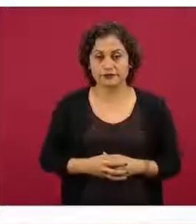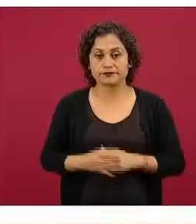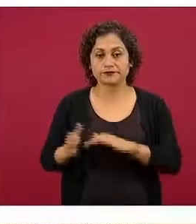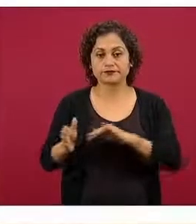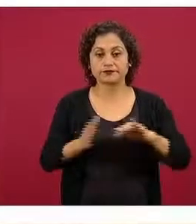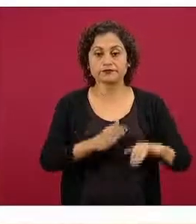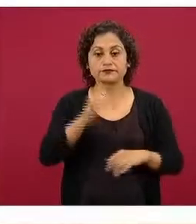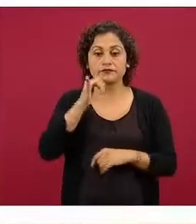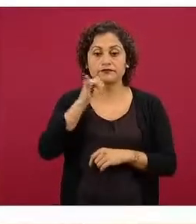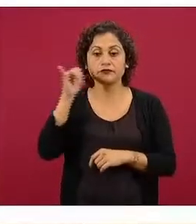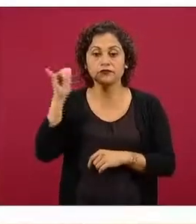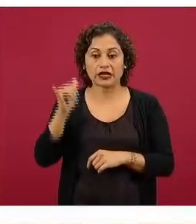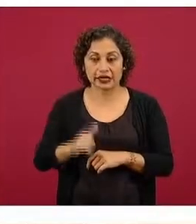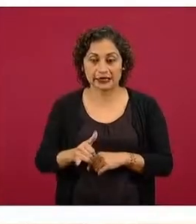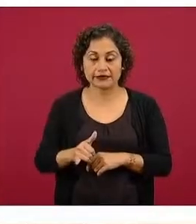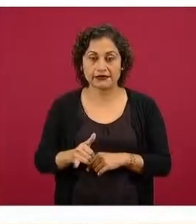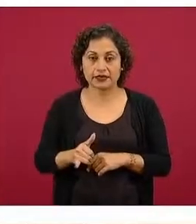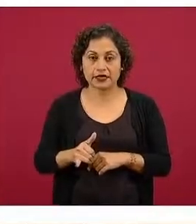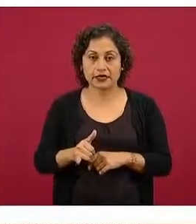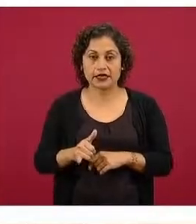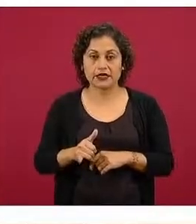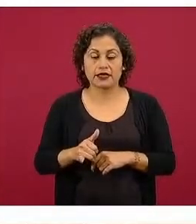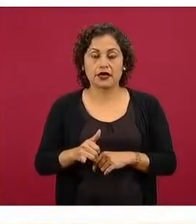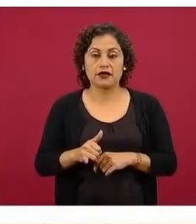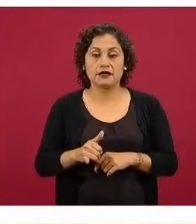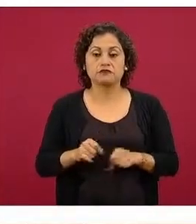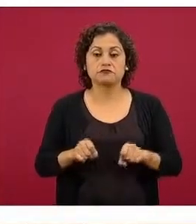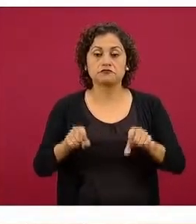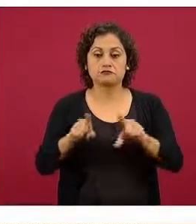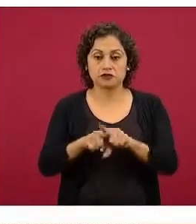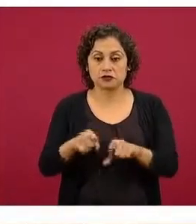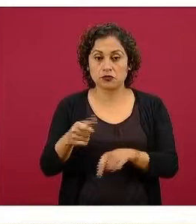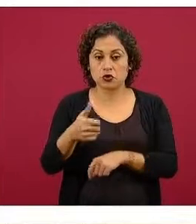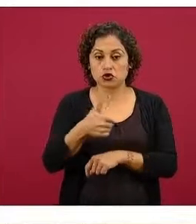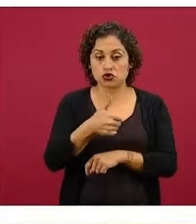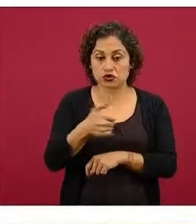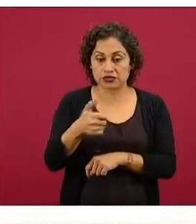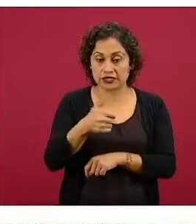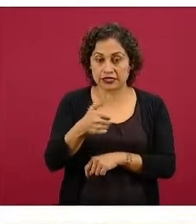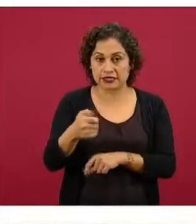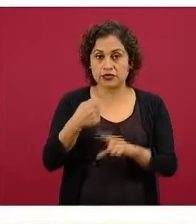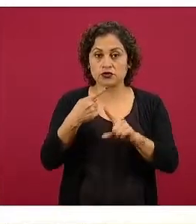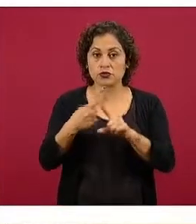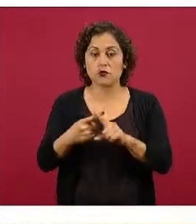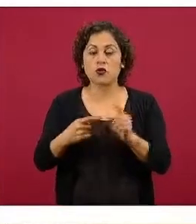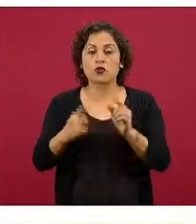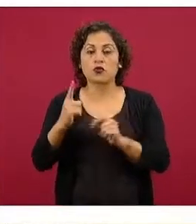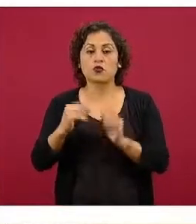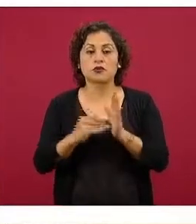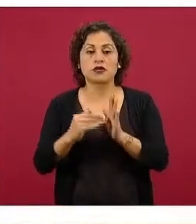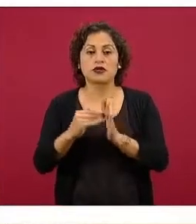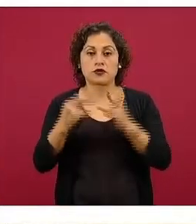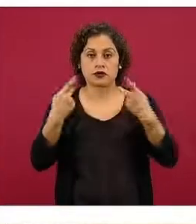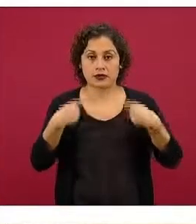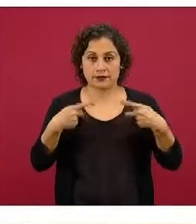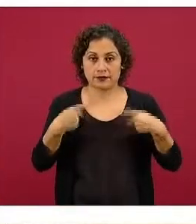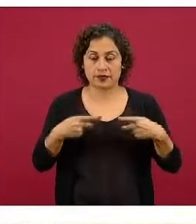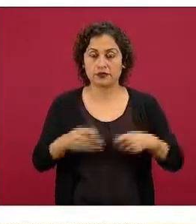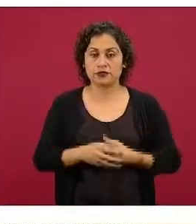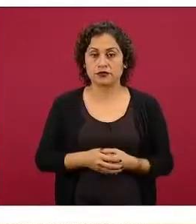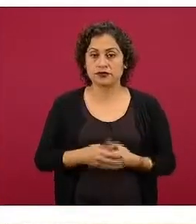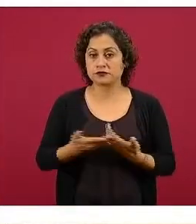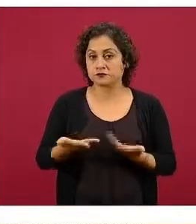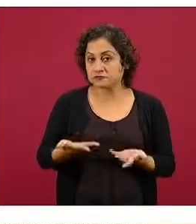Italia con una tasa de 600 por millón de habitantes, es decir,